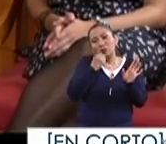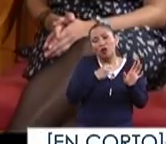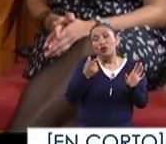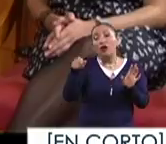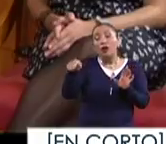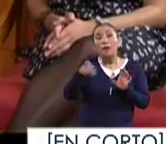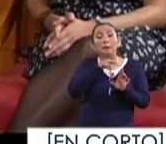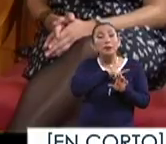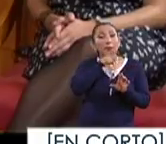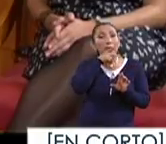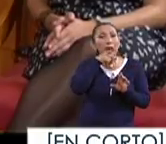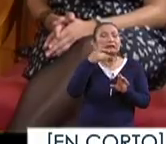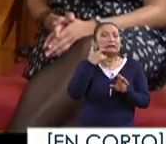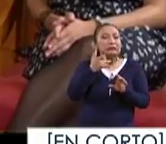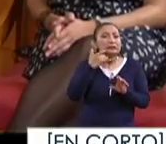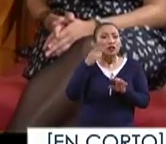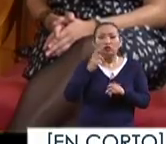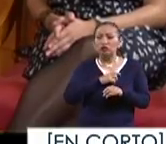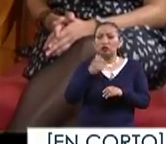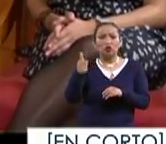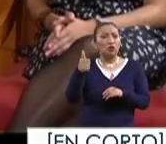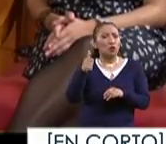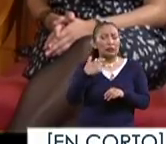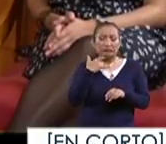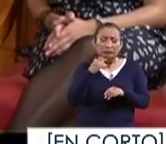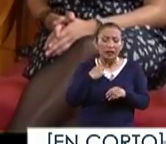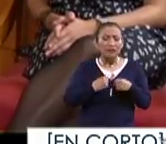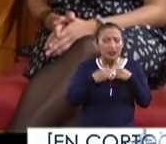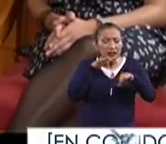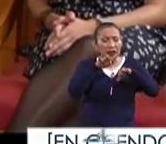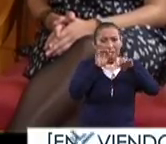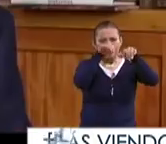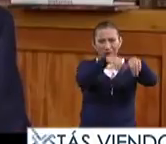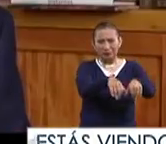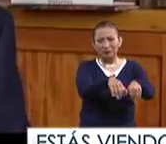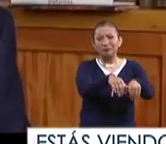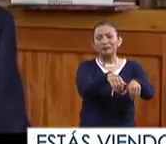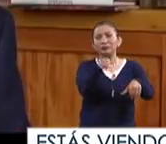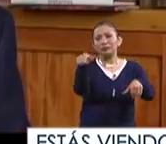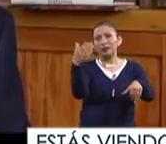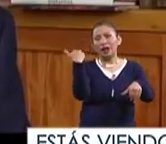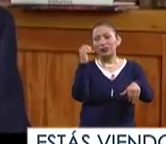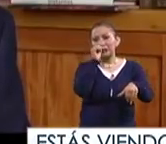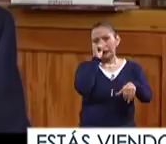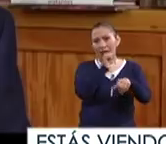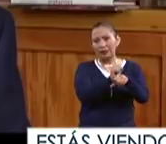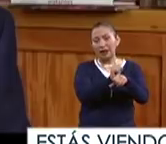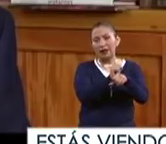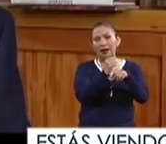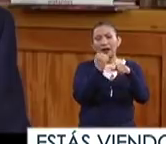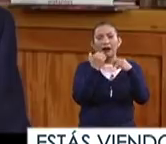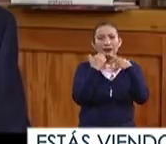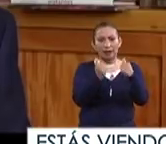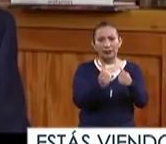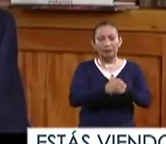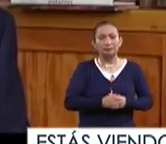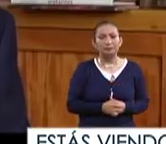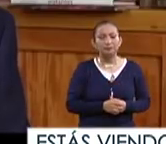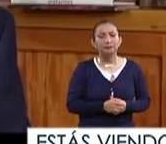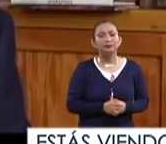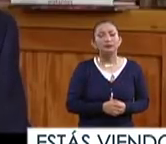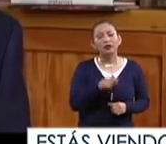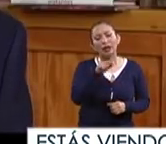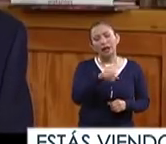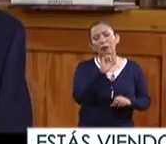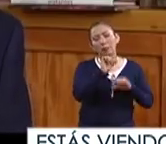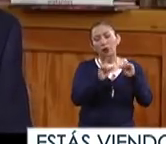luchó por salir adelante él solo y trabajaba en la Secretaría de Hacienda